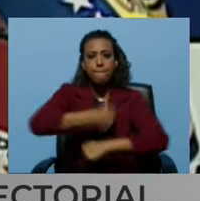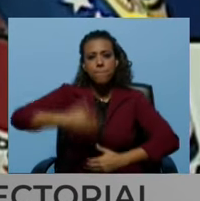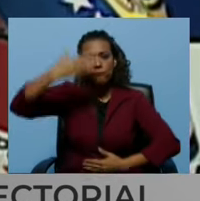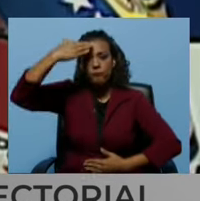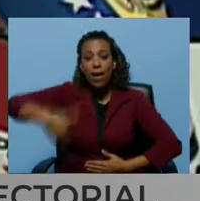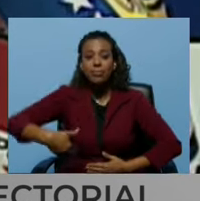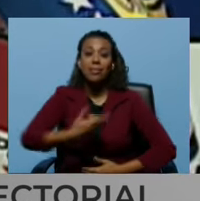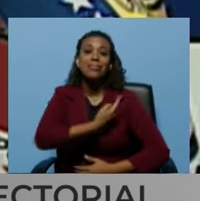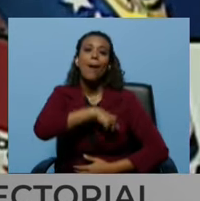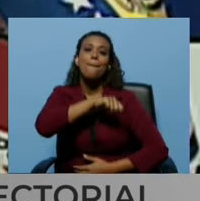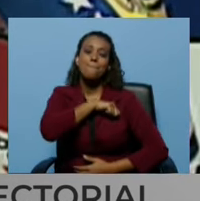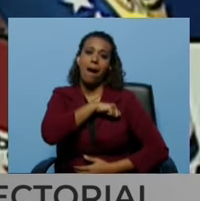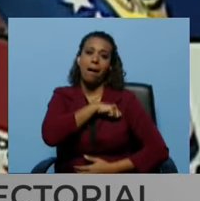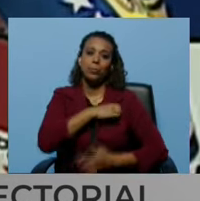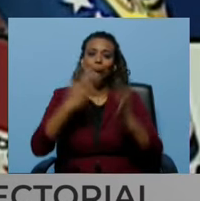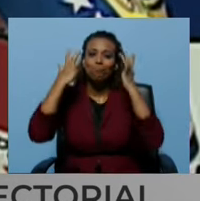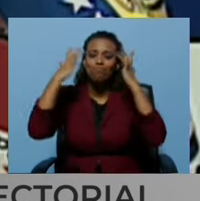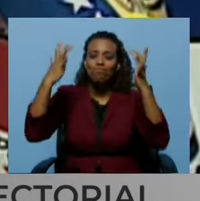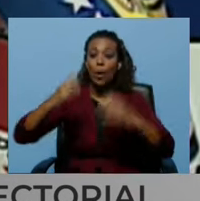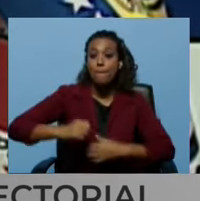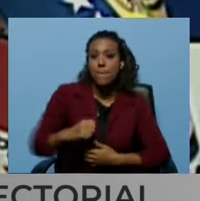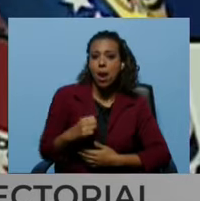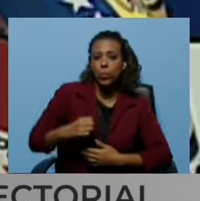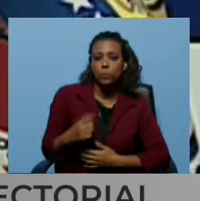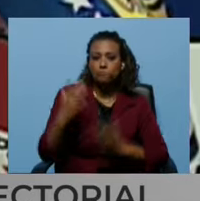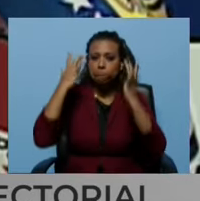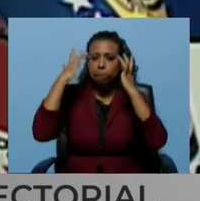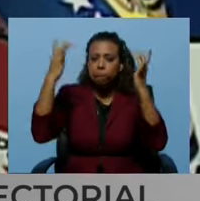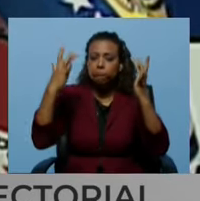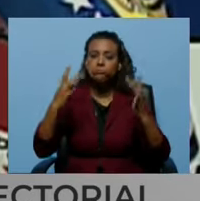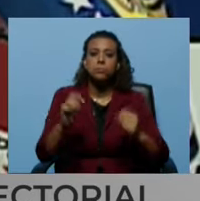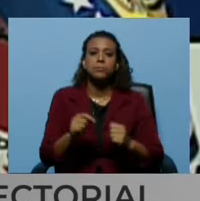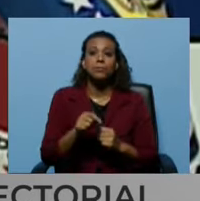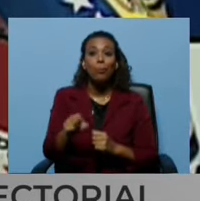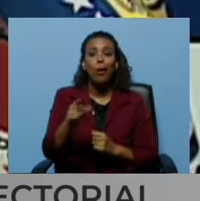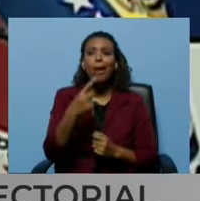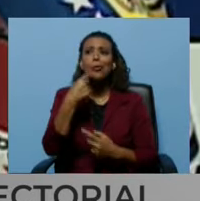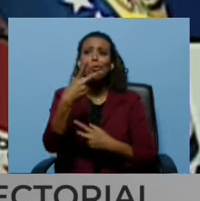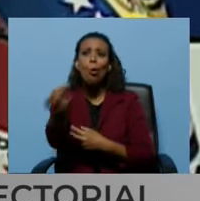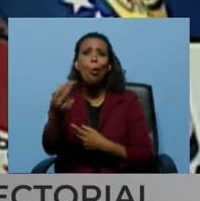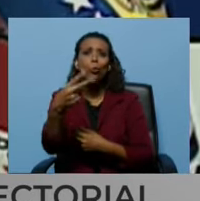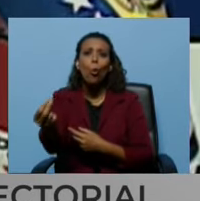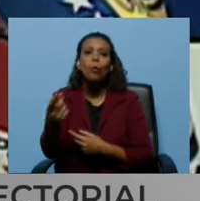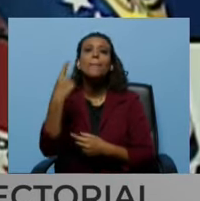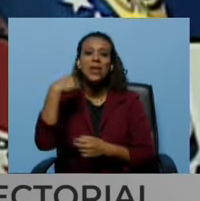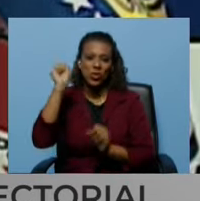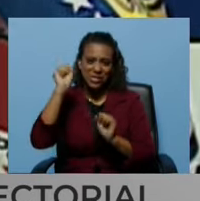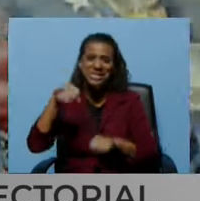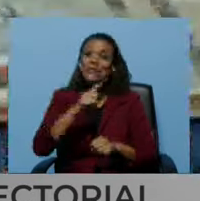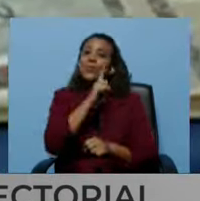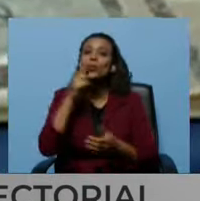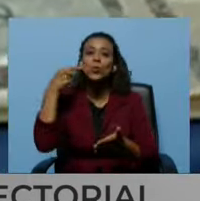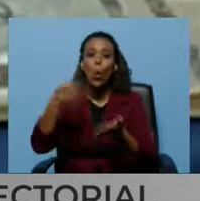Vínculos con el Centro Nacional de Inteligencia de España. Pueden salir diciendo que no, pero tienen vínculos, ahí